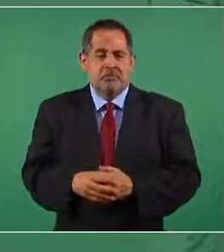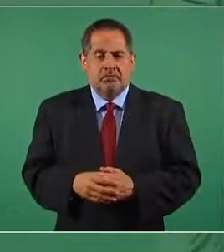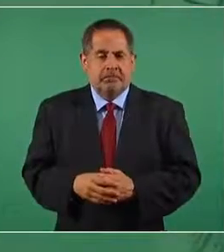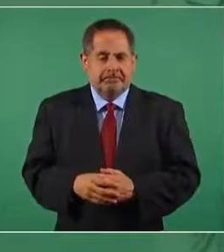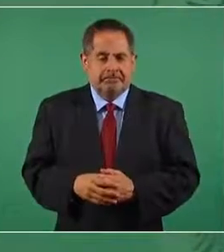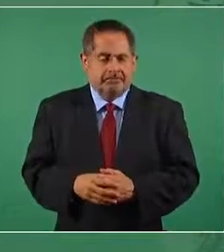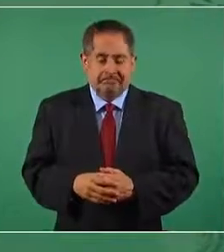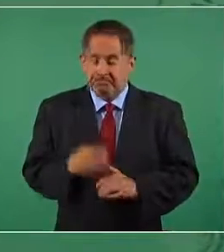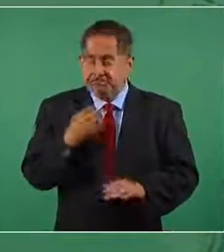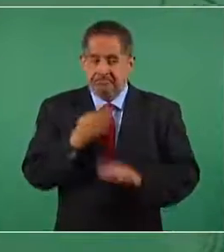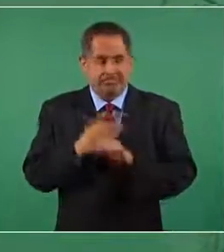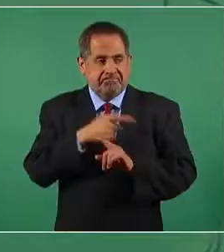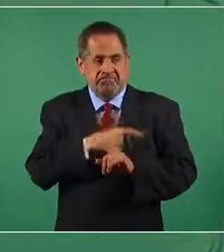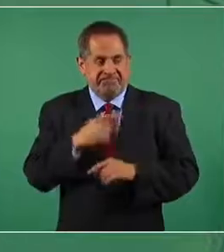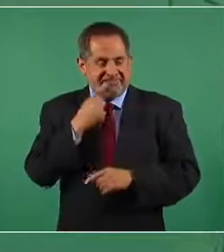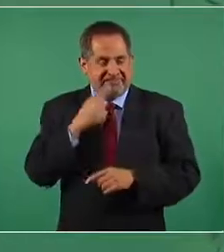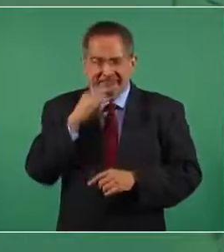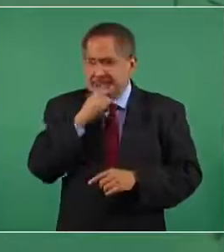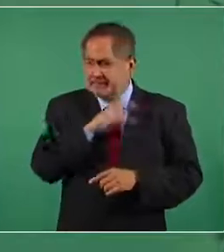Son muy